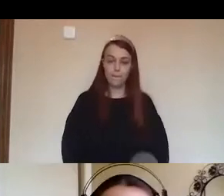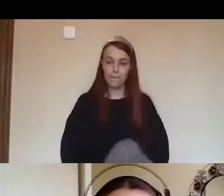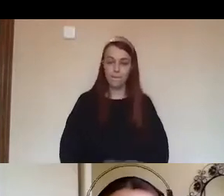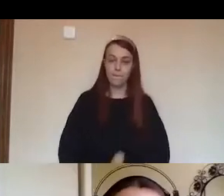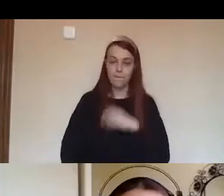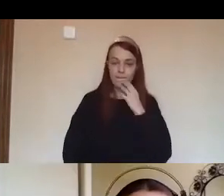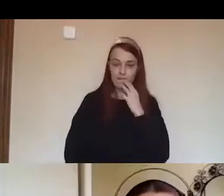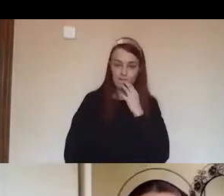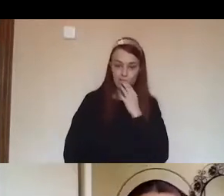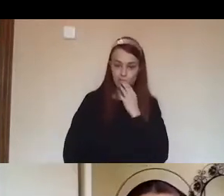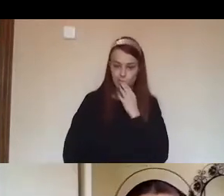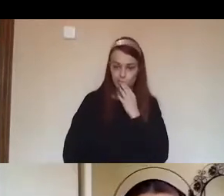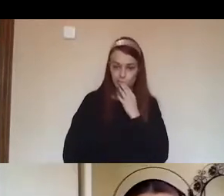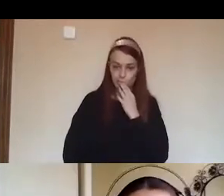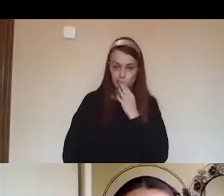Bien.